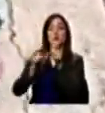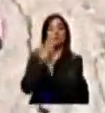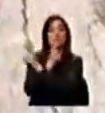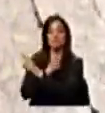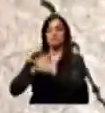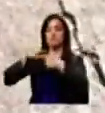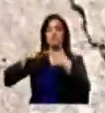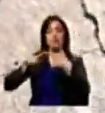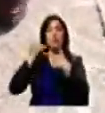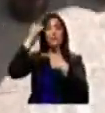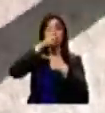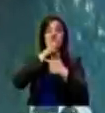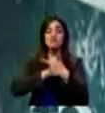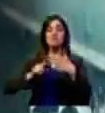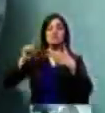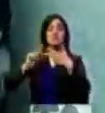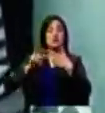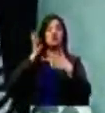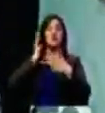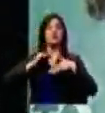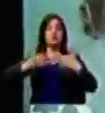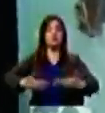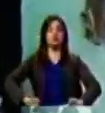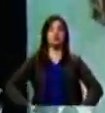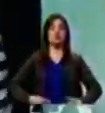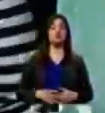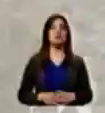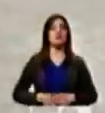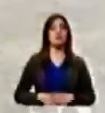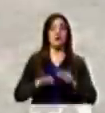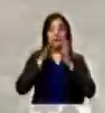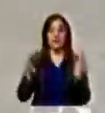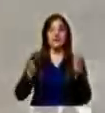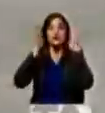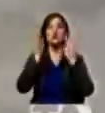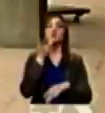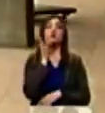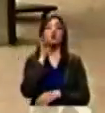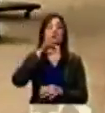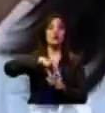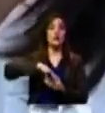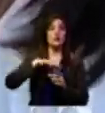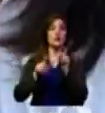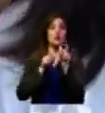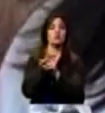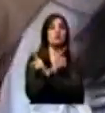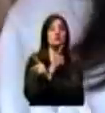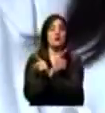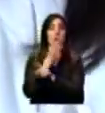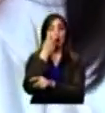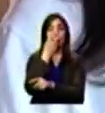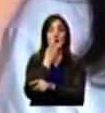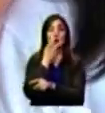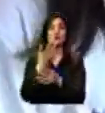personas con discapacidad, adultos mayores y mujeres embarazadas. Las mesas de atención preferente para la votación de personas con discapacidad